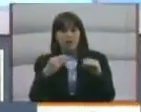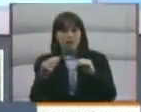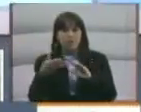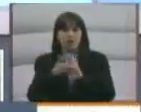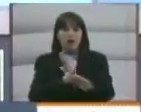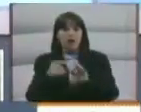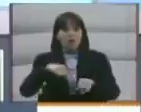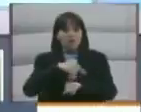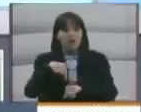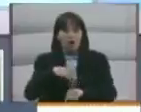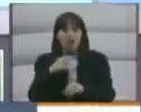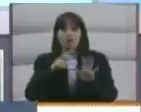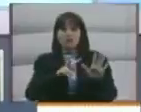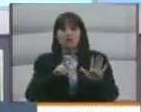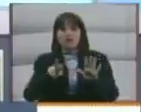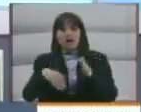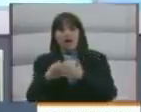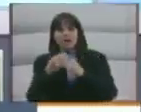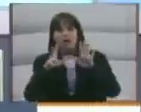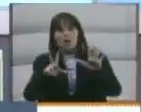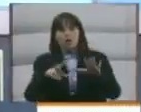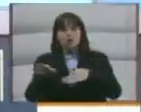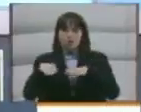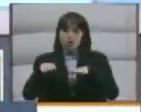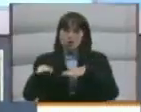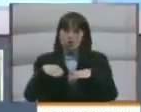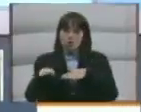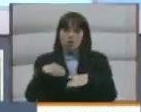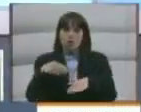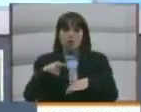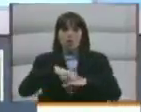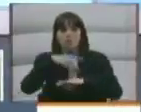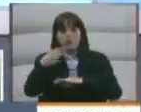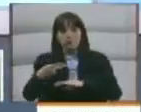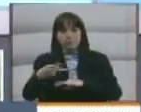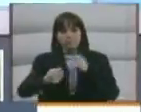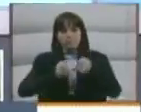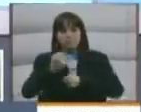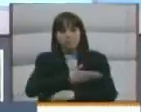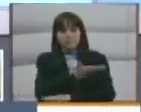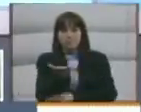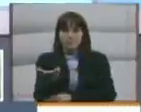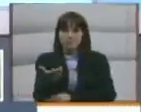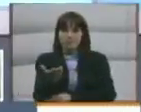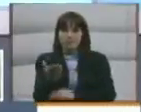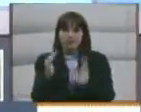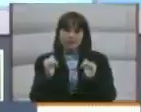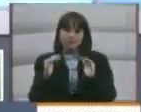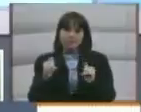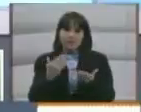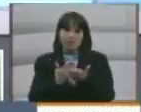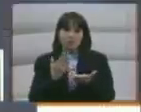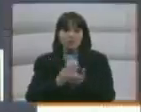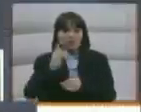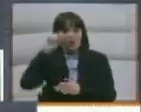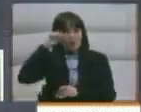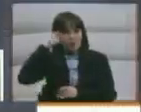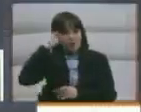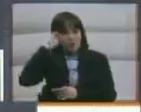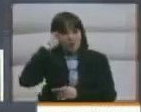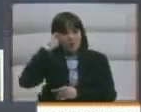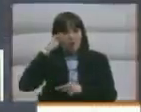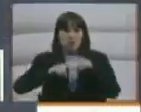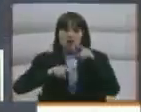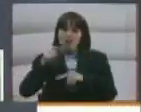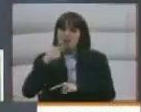de 7 a 8 de la noche todos los jueves en este tu vuestro Cayendo y Corriendo. No me despido sin antes, como siempre, recordarles que una cosa es lo que dicen los